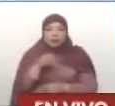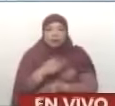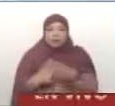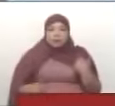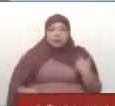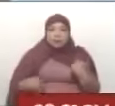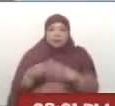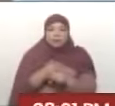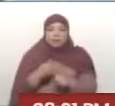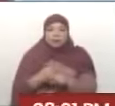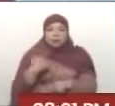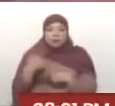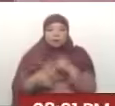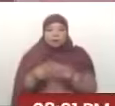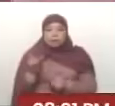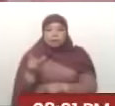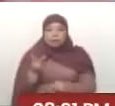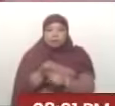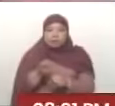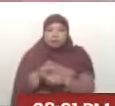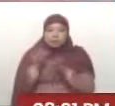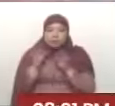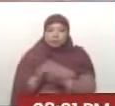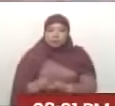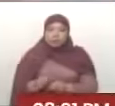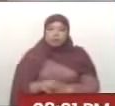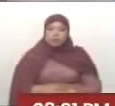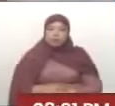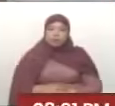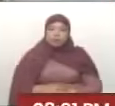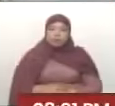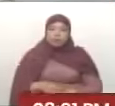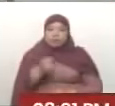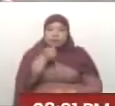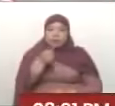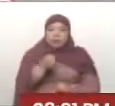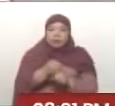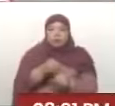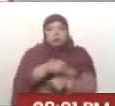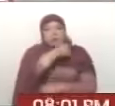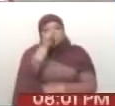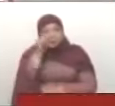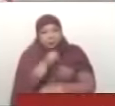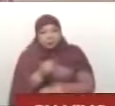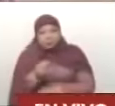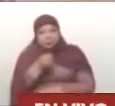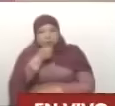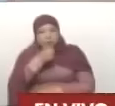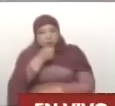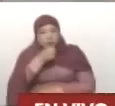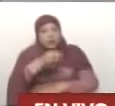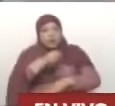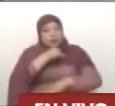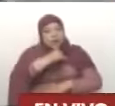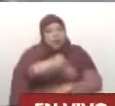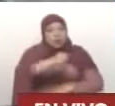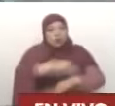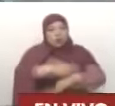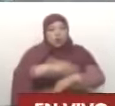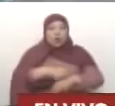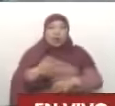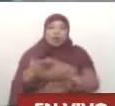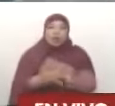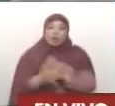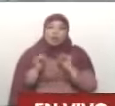de organización de la Tolda Roja. Correcto, bueno, Diosdado dio una rueda de prensa del Zulia hoy, informó que